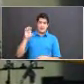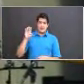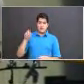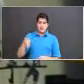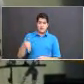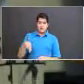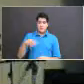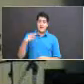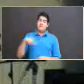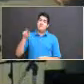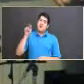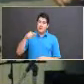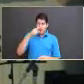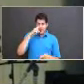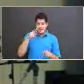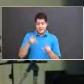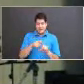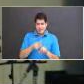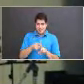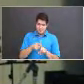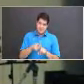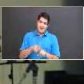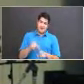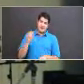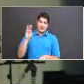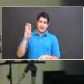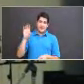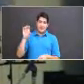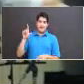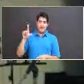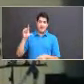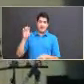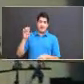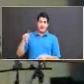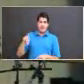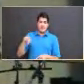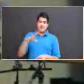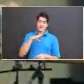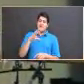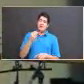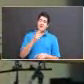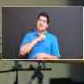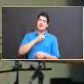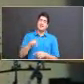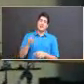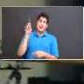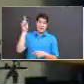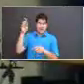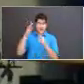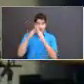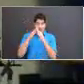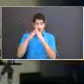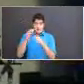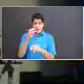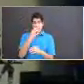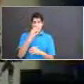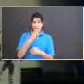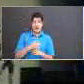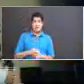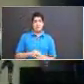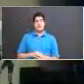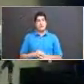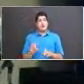Pero él también era de Belén, no tenía que estar ahí, él tenía que estar en Belén, él tenía que estar en la casa del pan, él tenía que estar en la Santa Cena. Entonces,